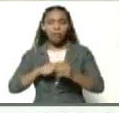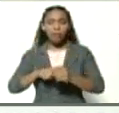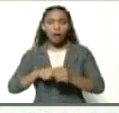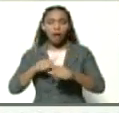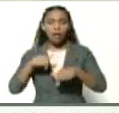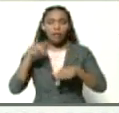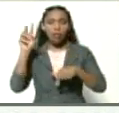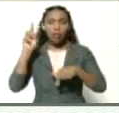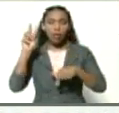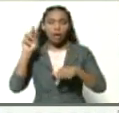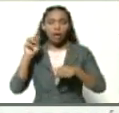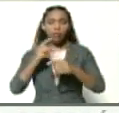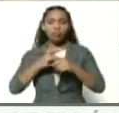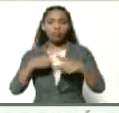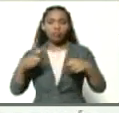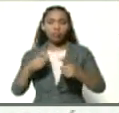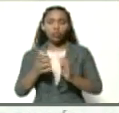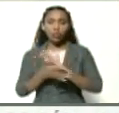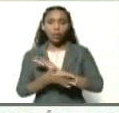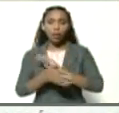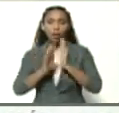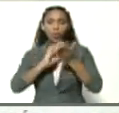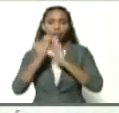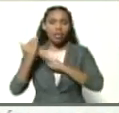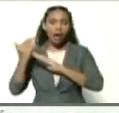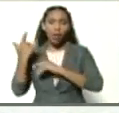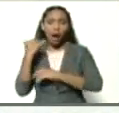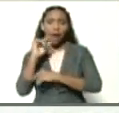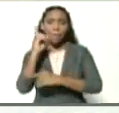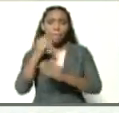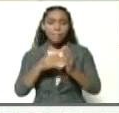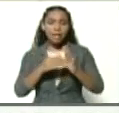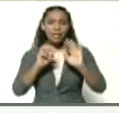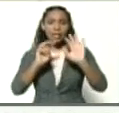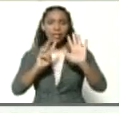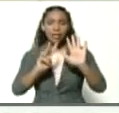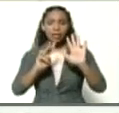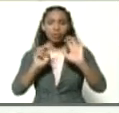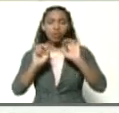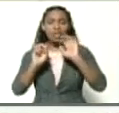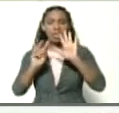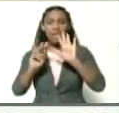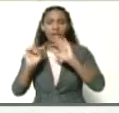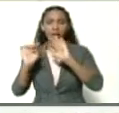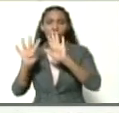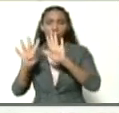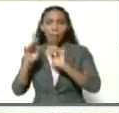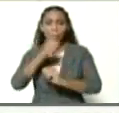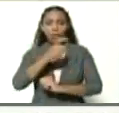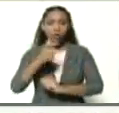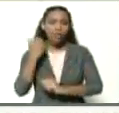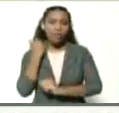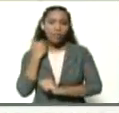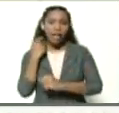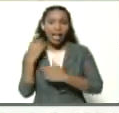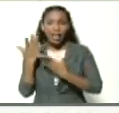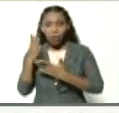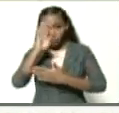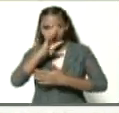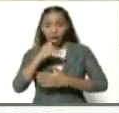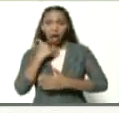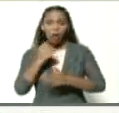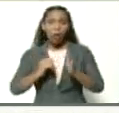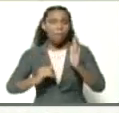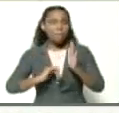Venezuela. En casos comunitarios tenemos 1.779 casos. Sin duda, el mayor